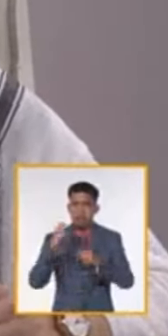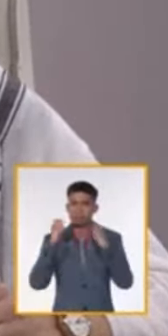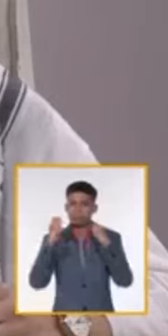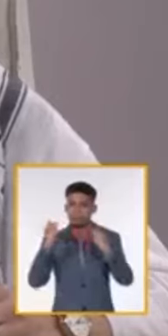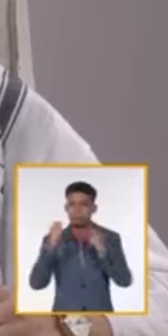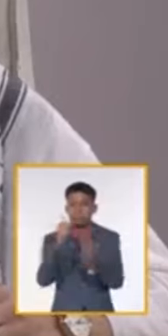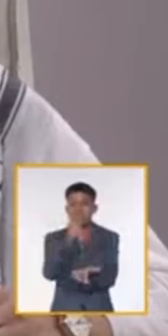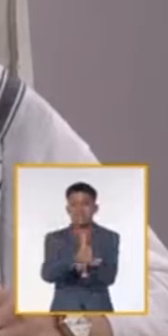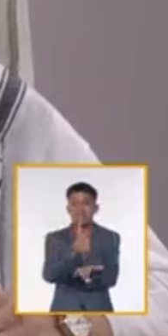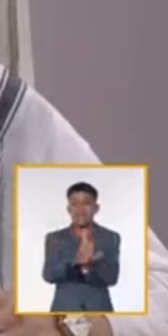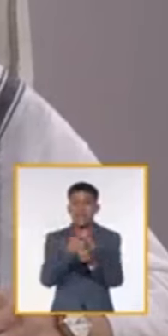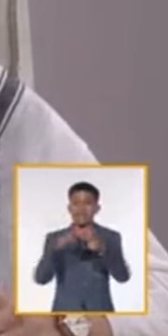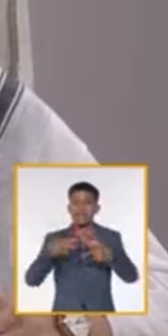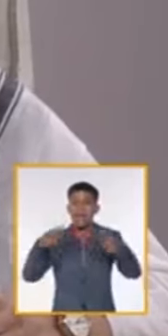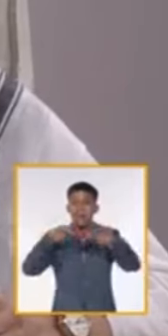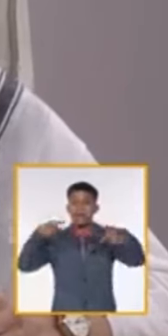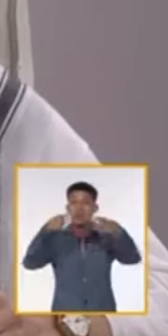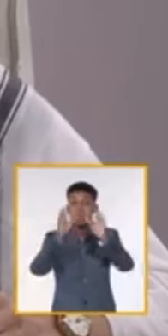Capitolio y